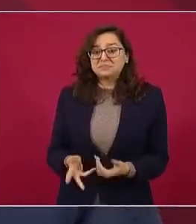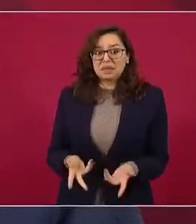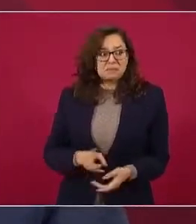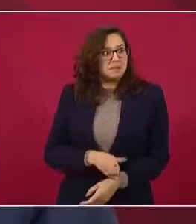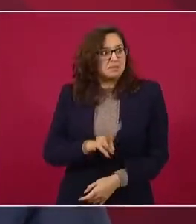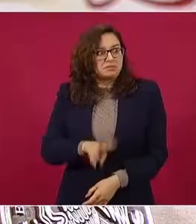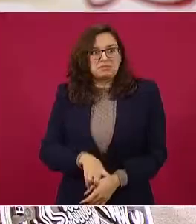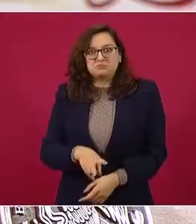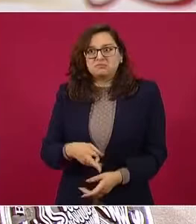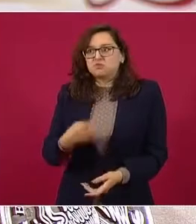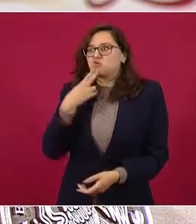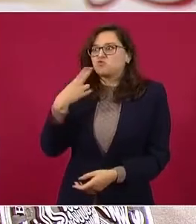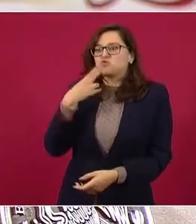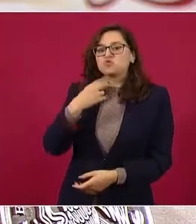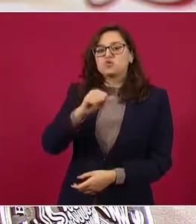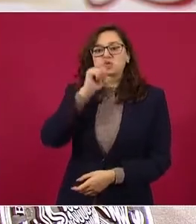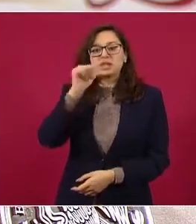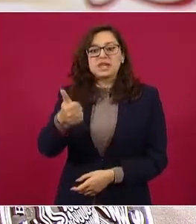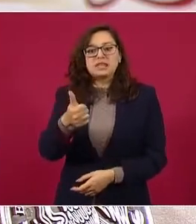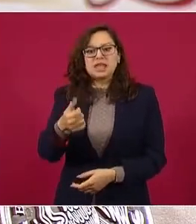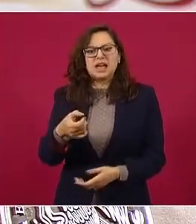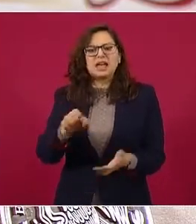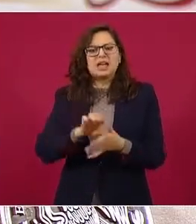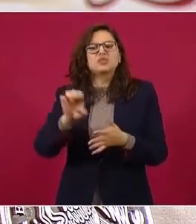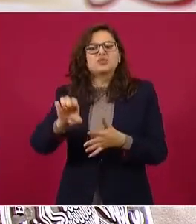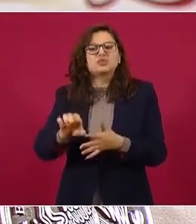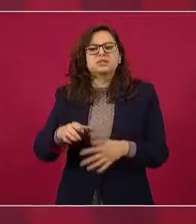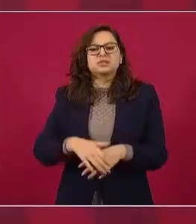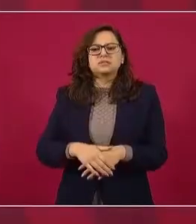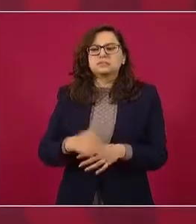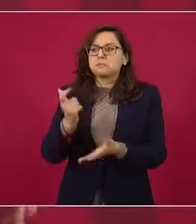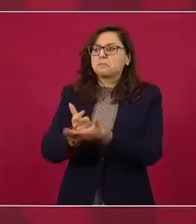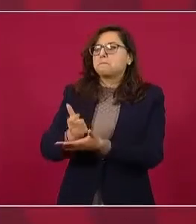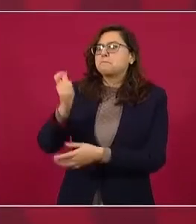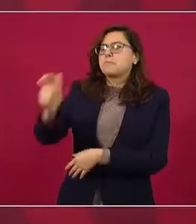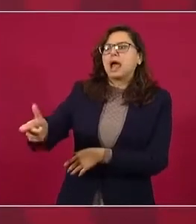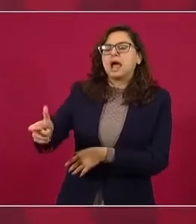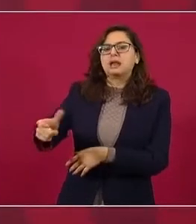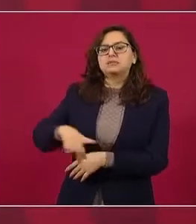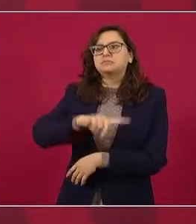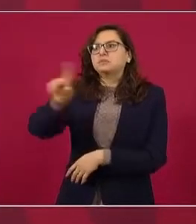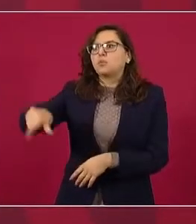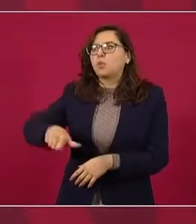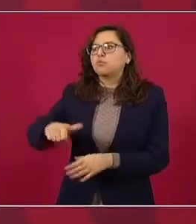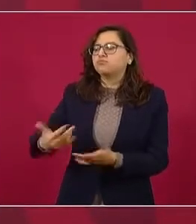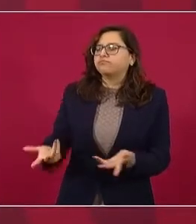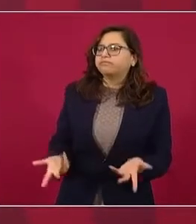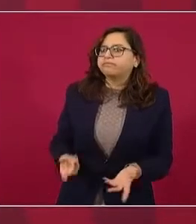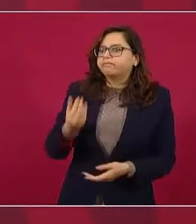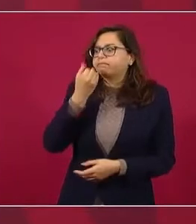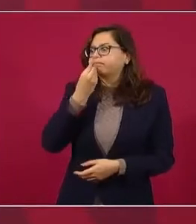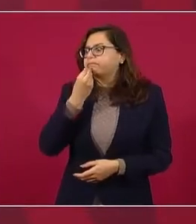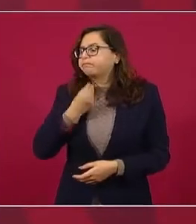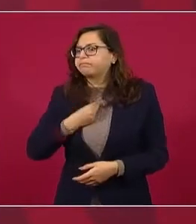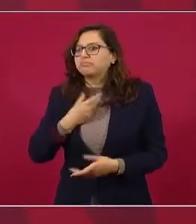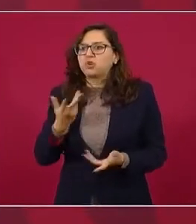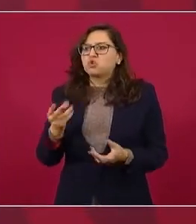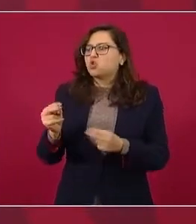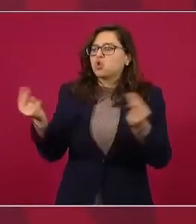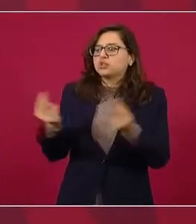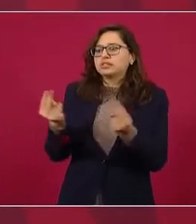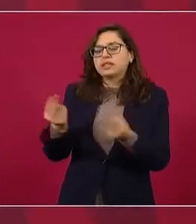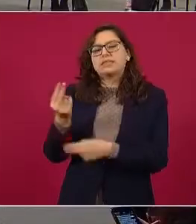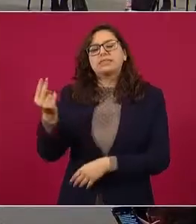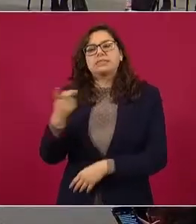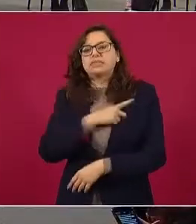a los astilleros, y entonces se decide que había que venderlos porque no se requerían. Lo curioso del asunto es